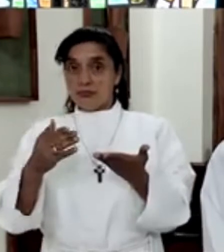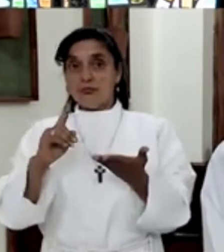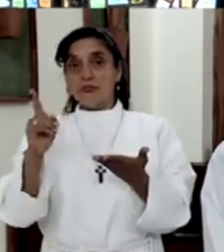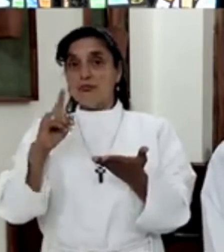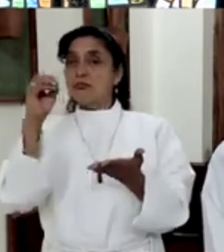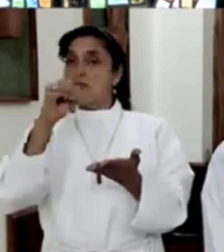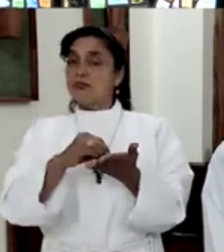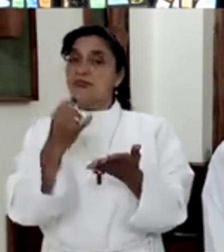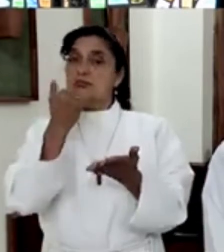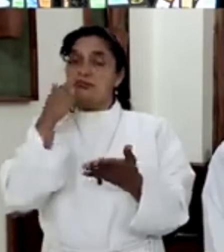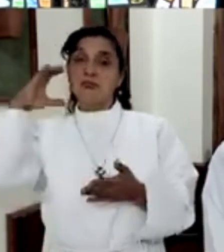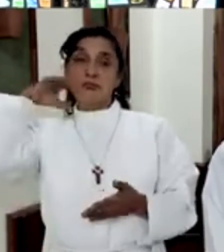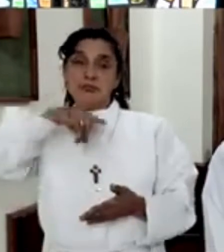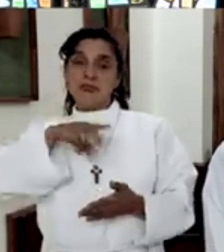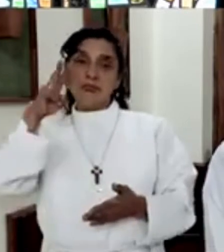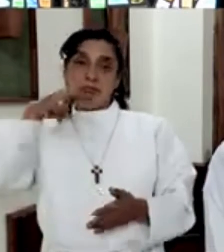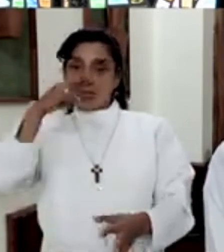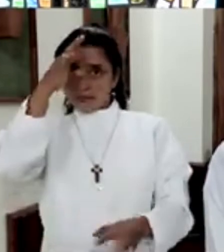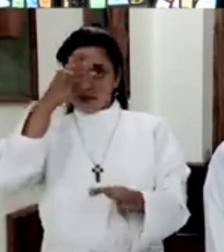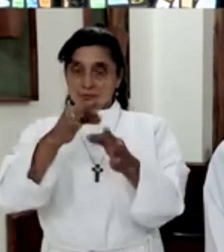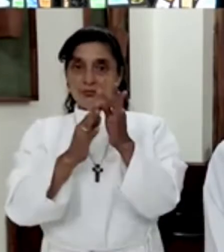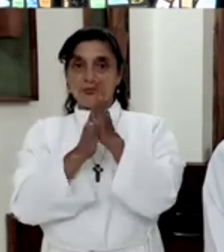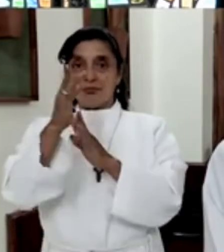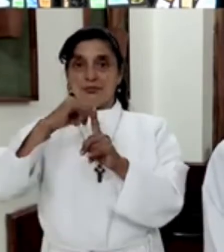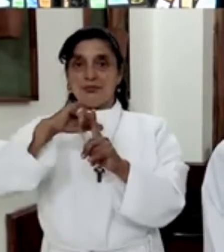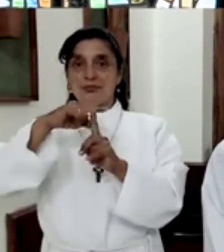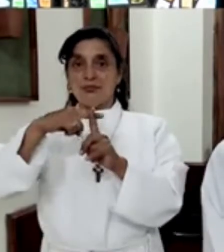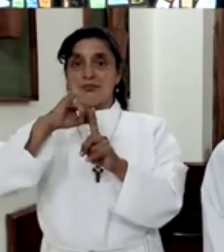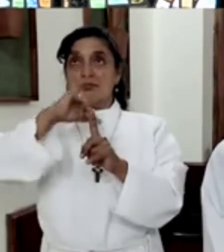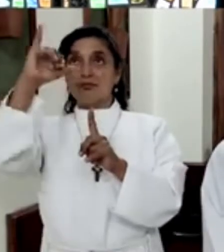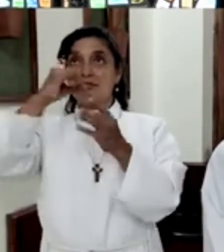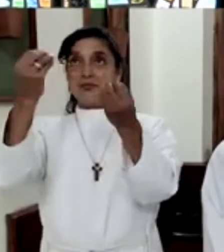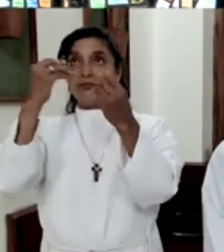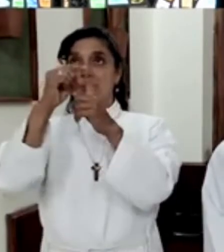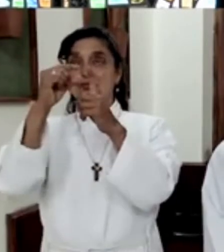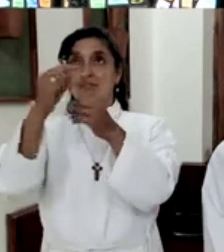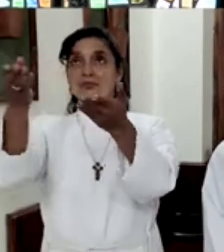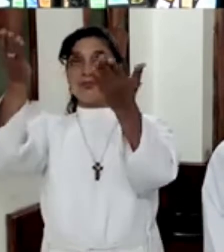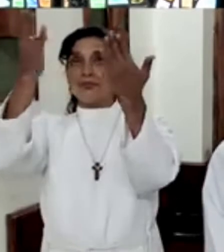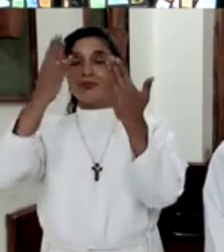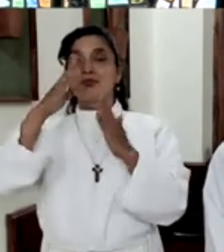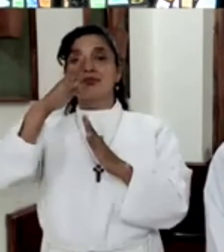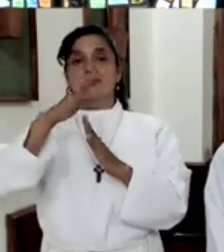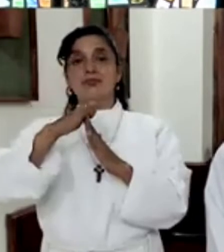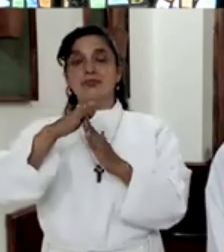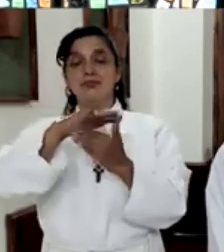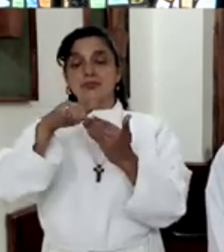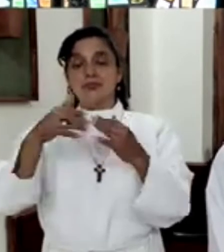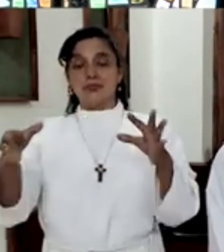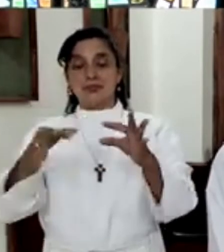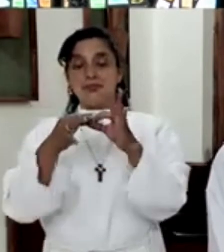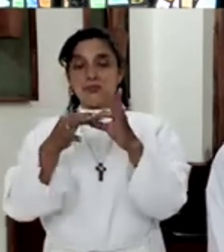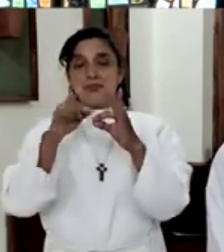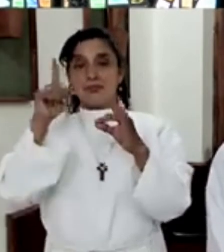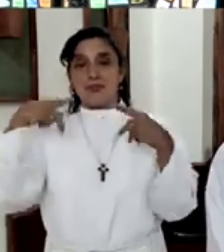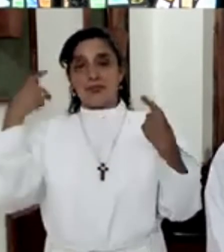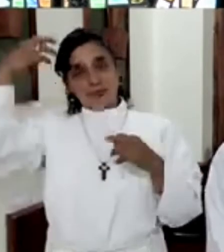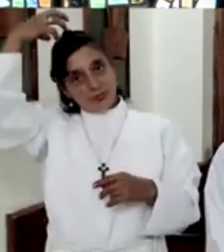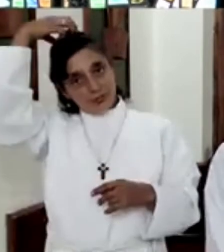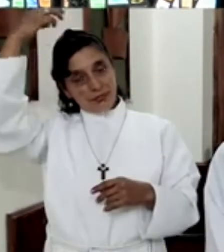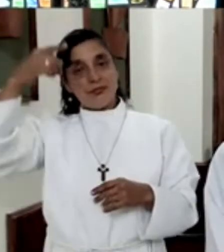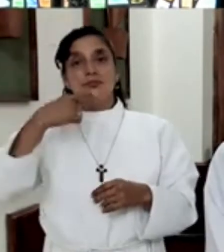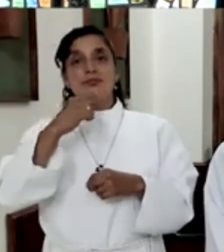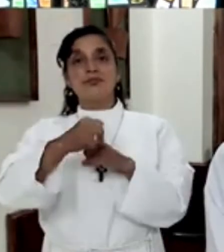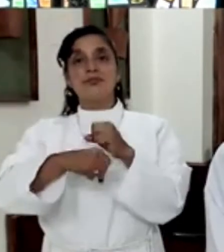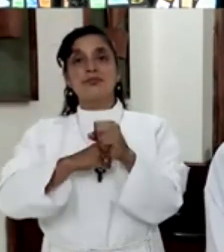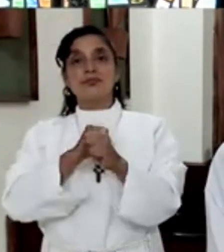No tengas en cuenta nuestros pecados, sino la fe de tu iglesia, y conforme a tu palabra concederé la paz y la unidad. Tú